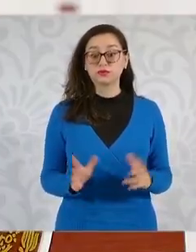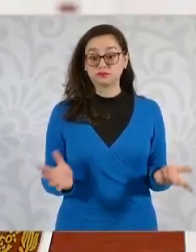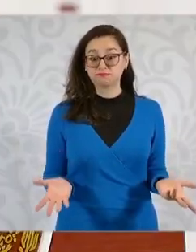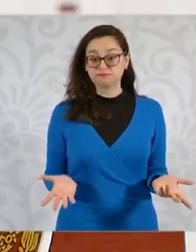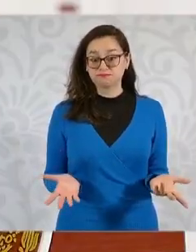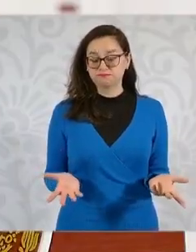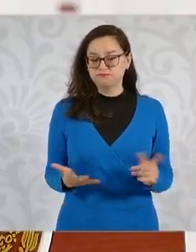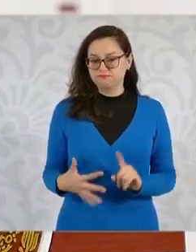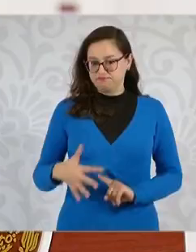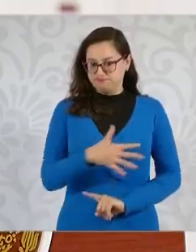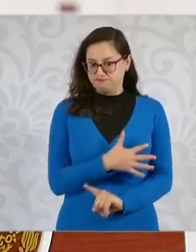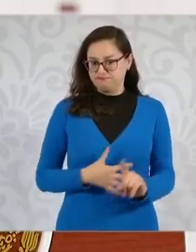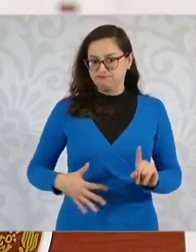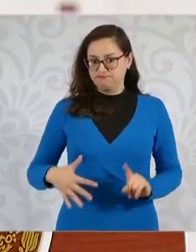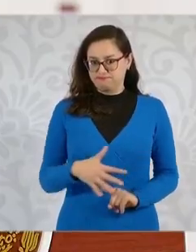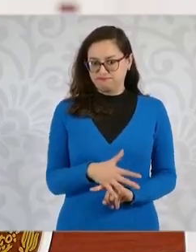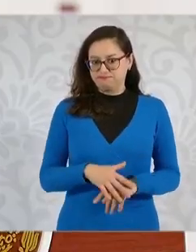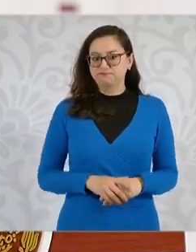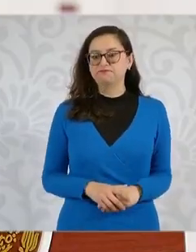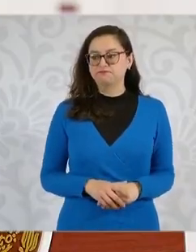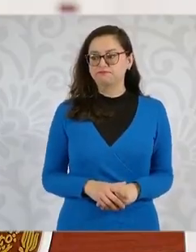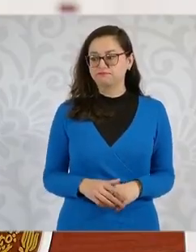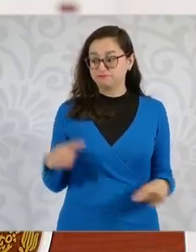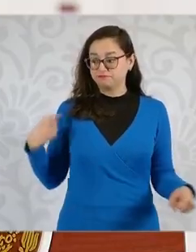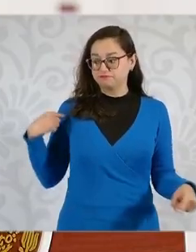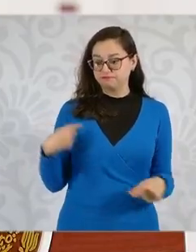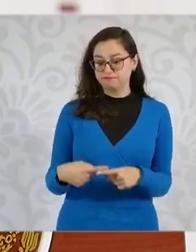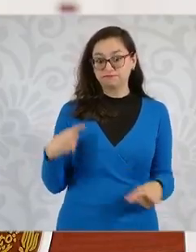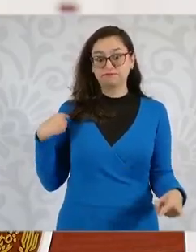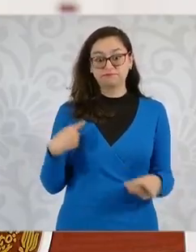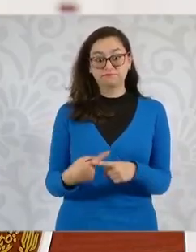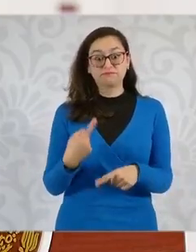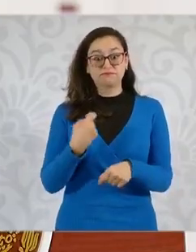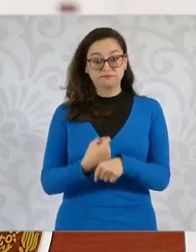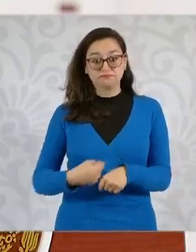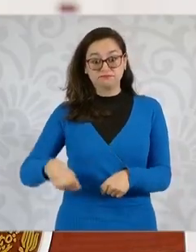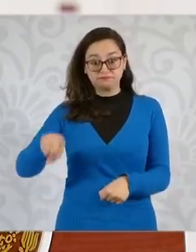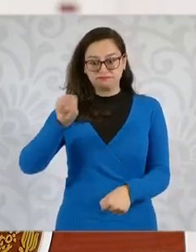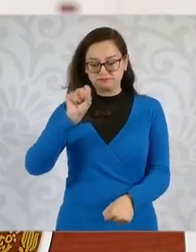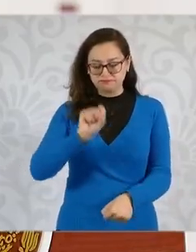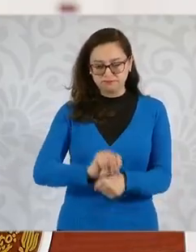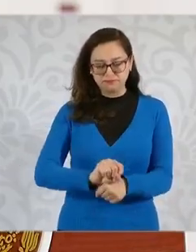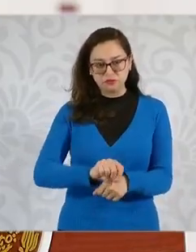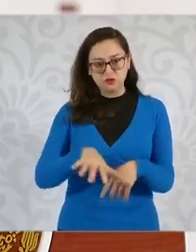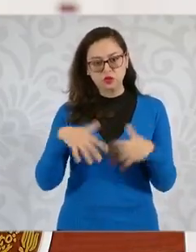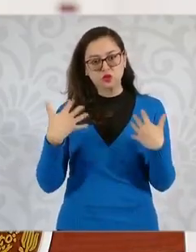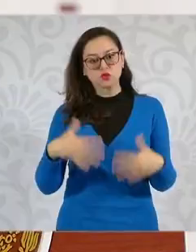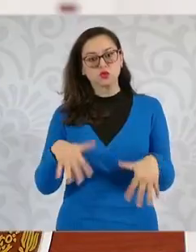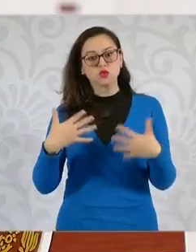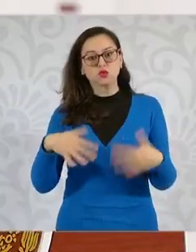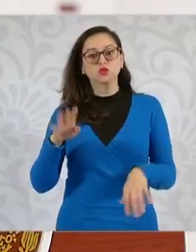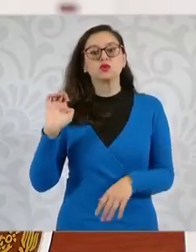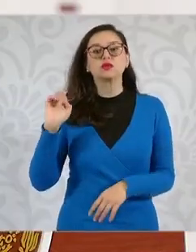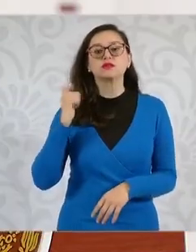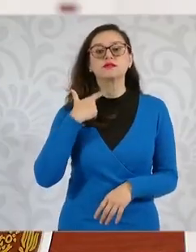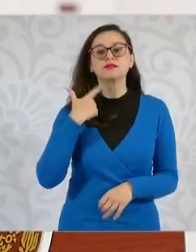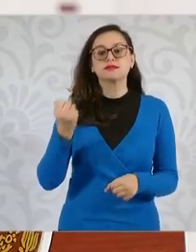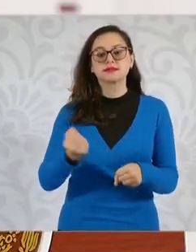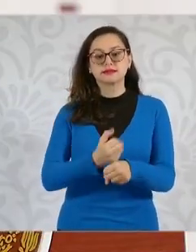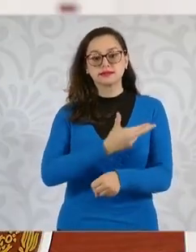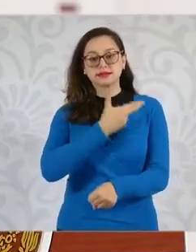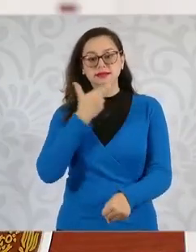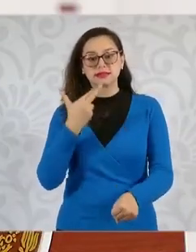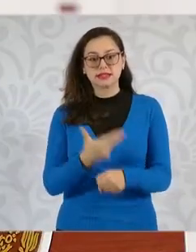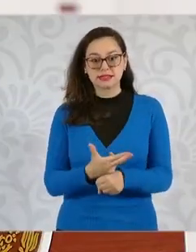que el exsecretario de Seguridad Pública de México y mano derecha del